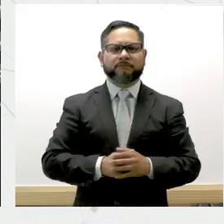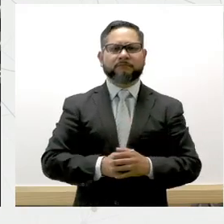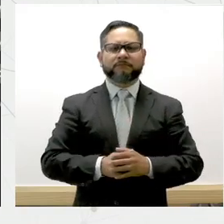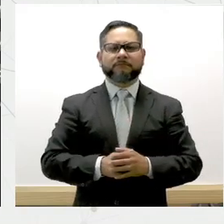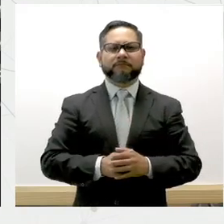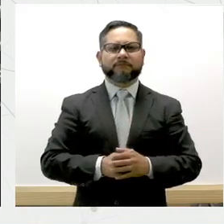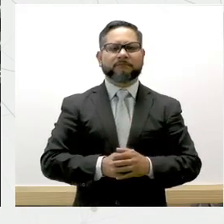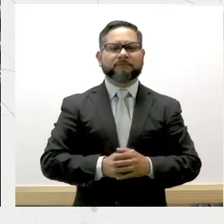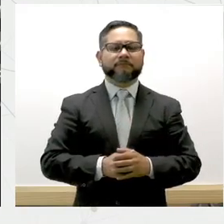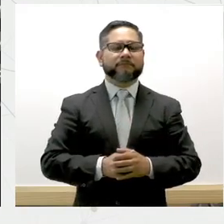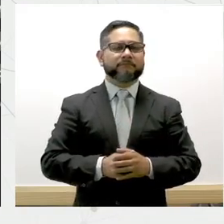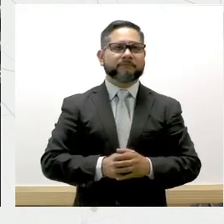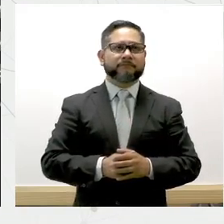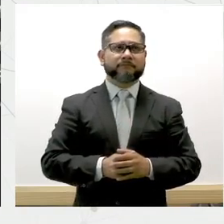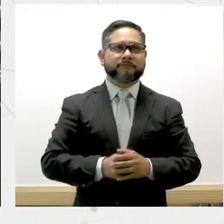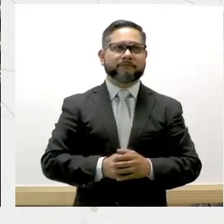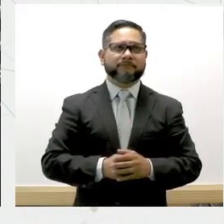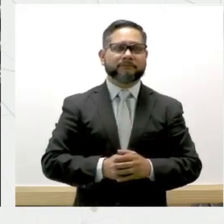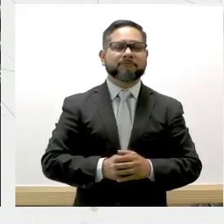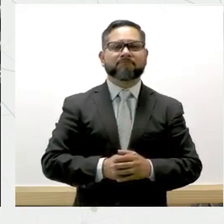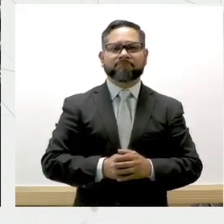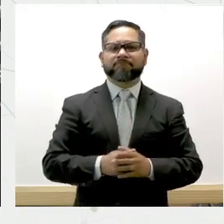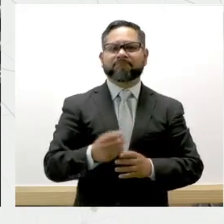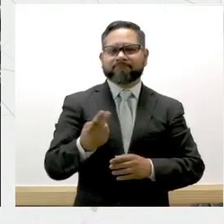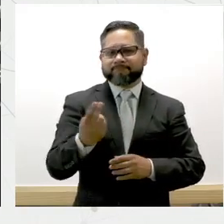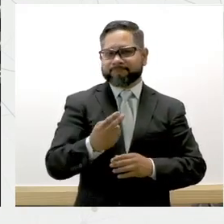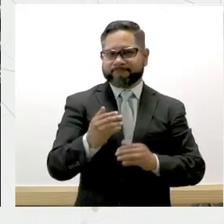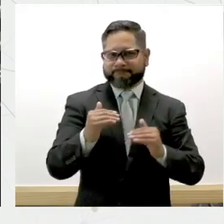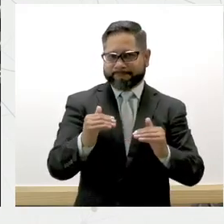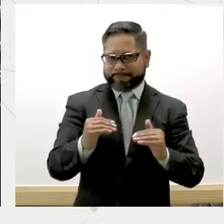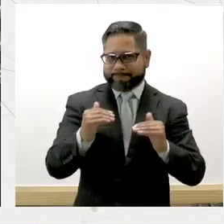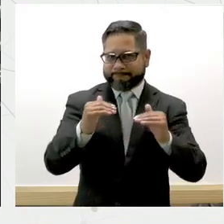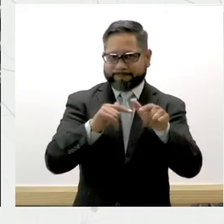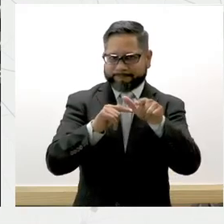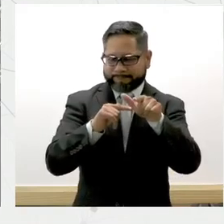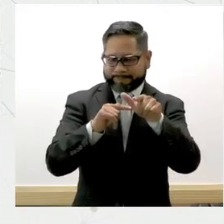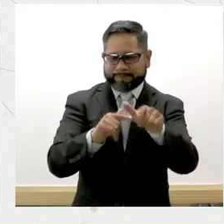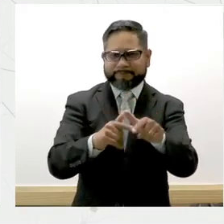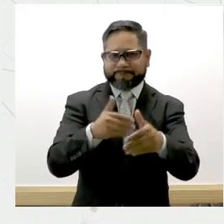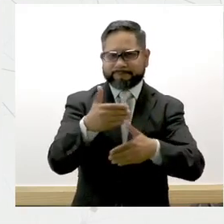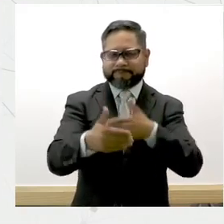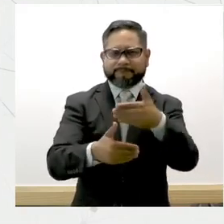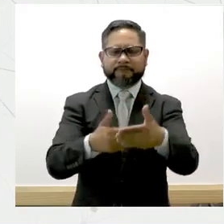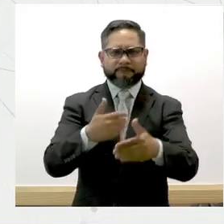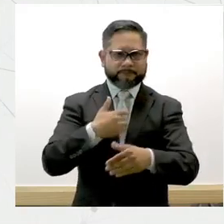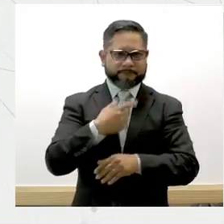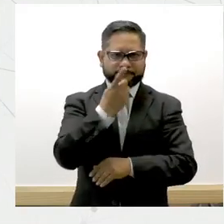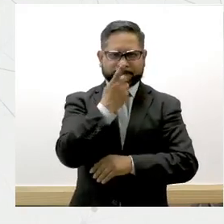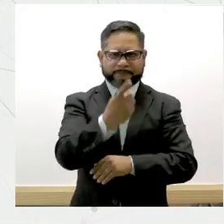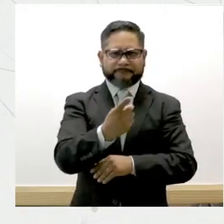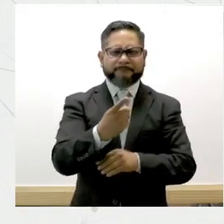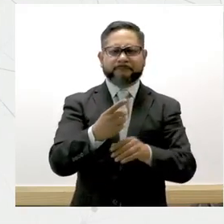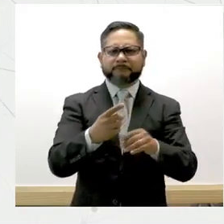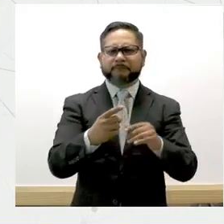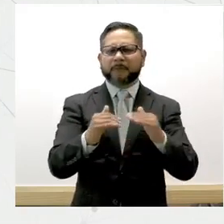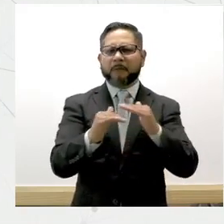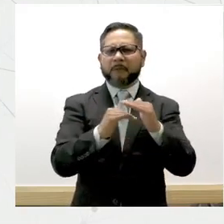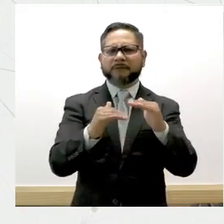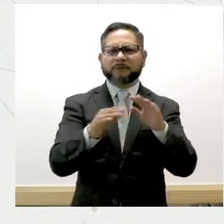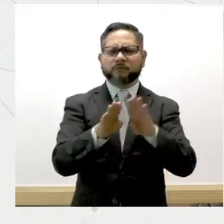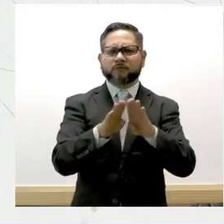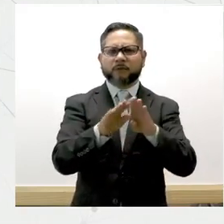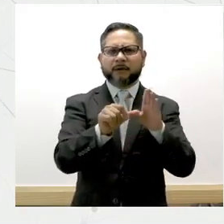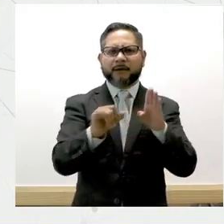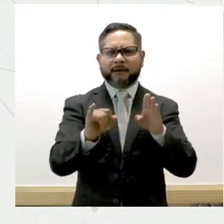inteligencia. Pues les animo desde luego a seguir avanzando, ¿no?, en esta nueva senda, pero sobre todo, como digo, basándose en una inteligencia artificial